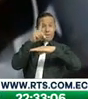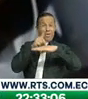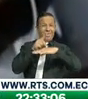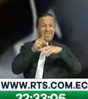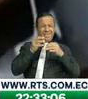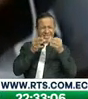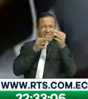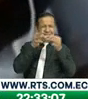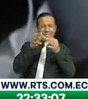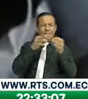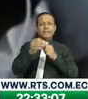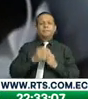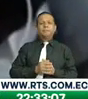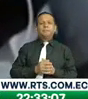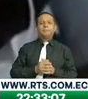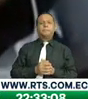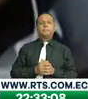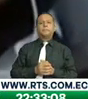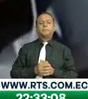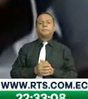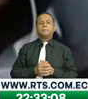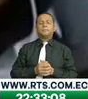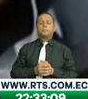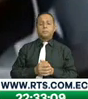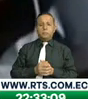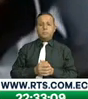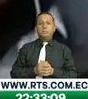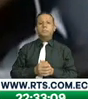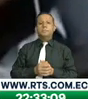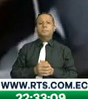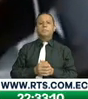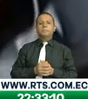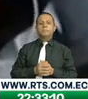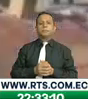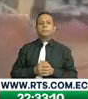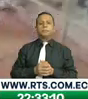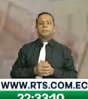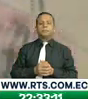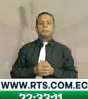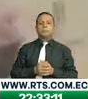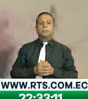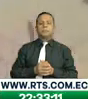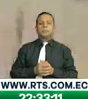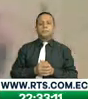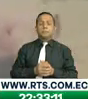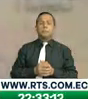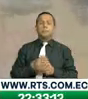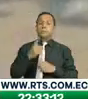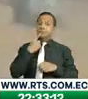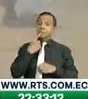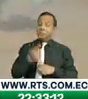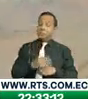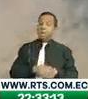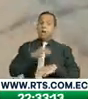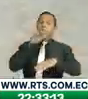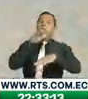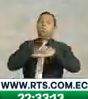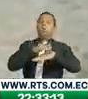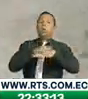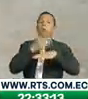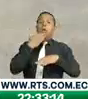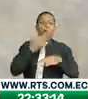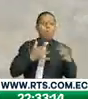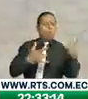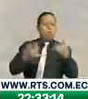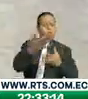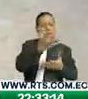de Atención Integral a Personas Adultas Privadas de la Libertad y Adolescentes Infractores, atribuye el contagio masivo al amotinamiento